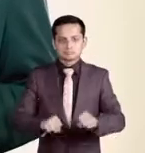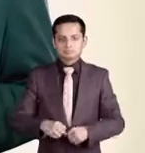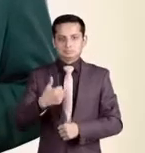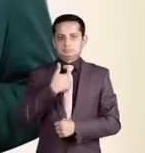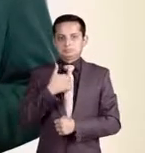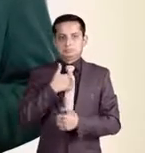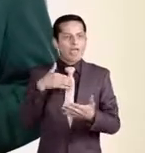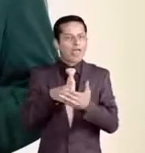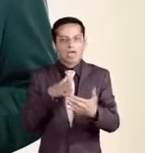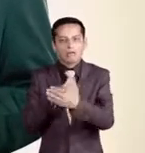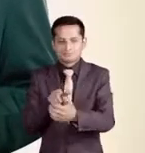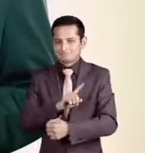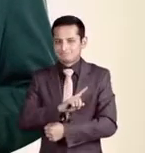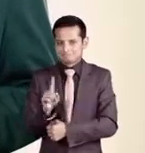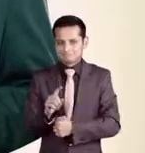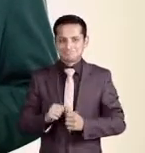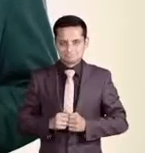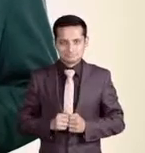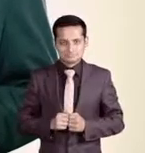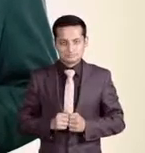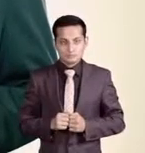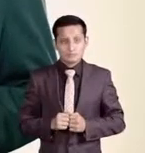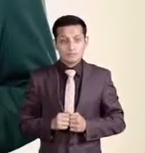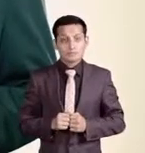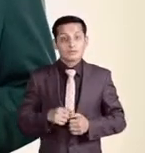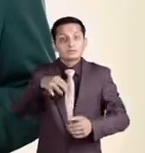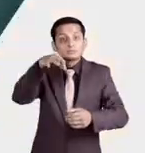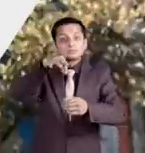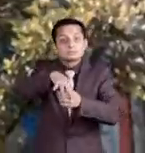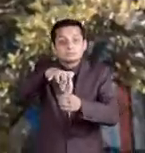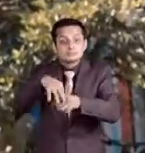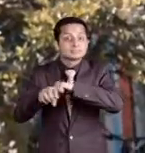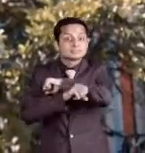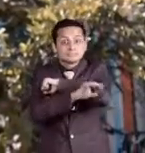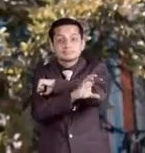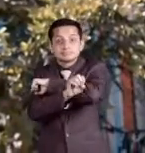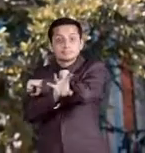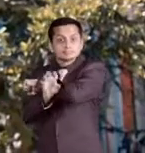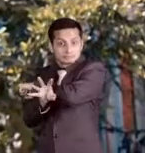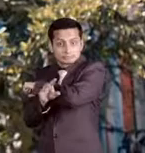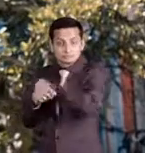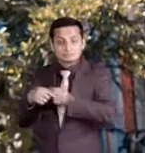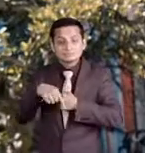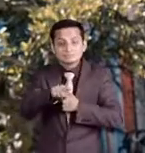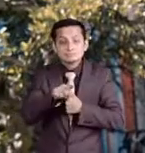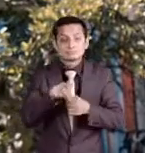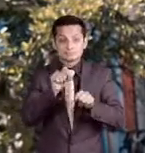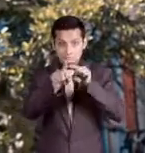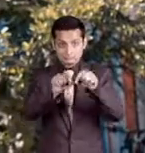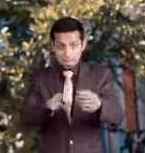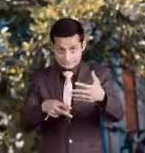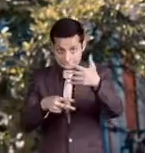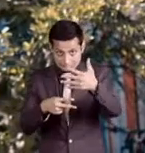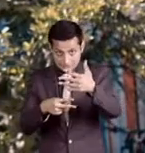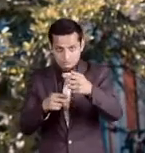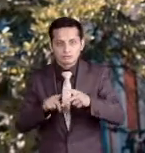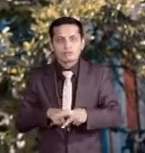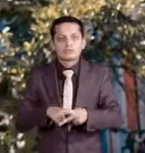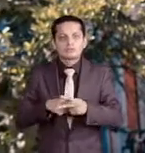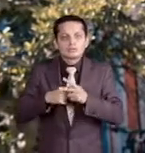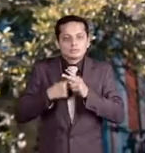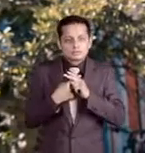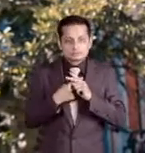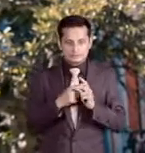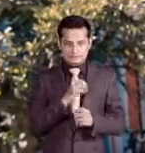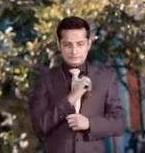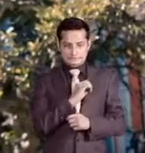facultativo, a expresar su opinión libremente y sin barreras físicas ni sociales. la propaganda electoral para el proceso de referéndum y